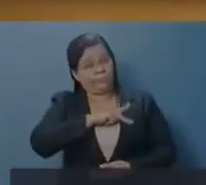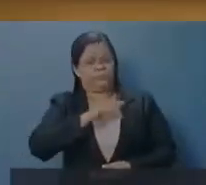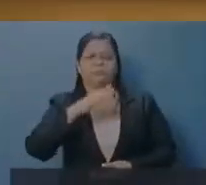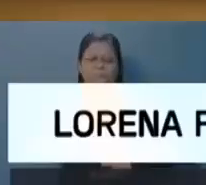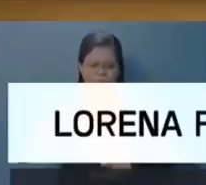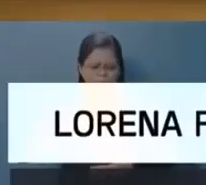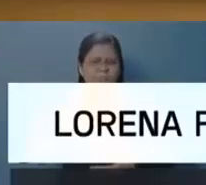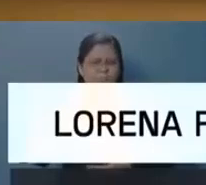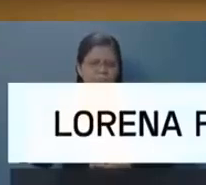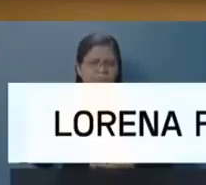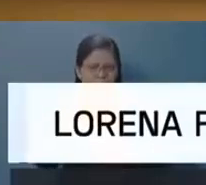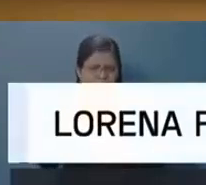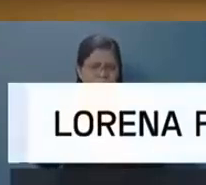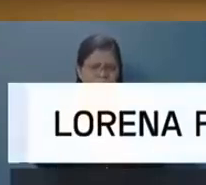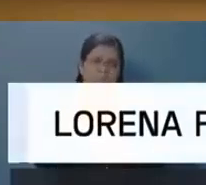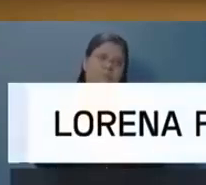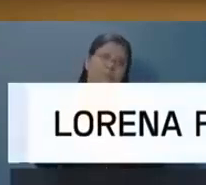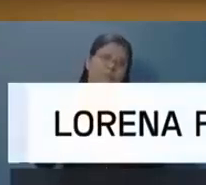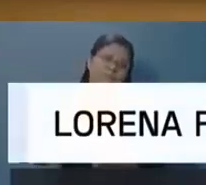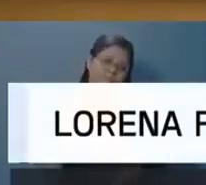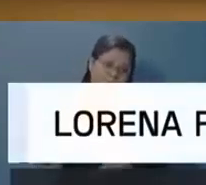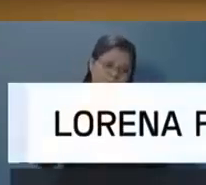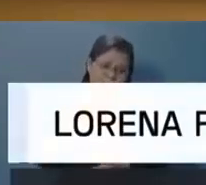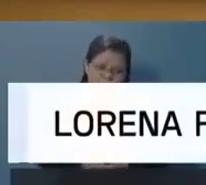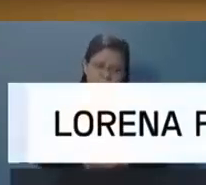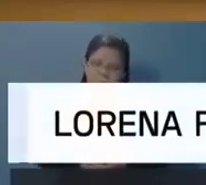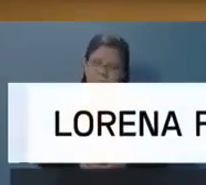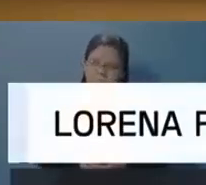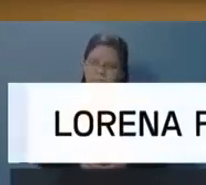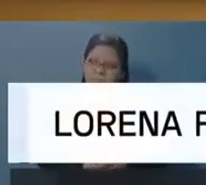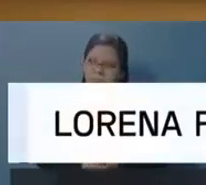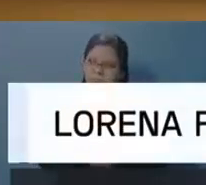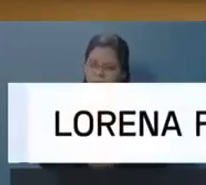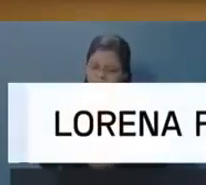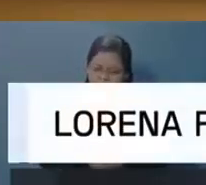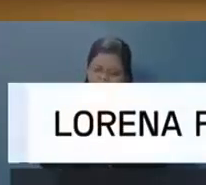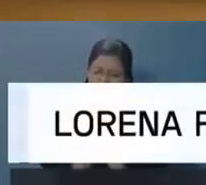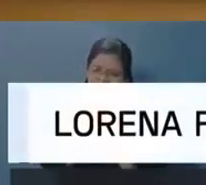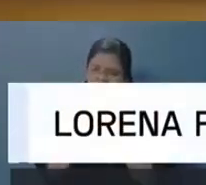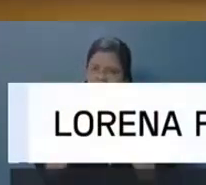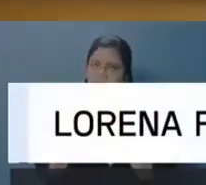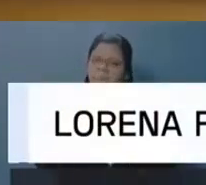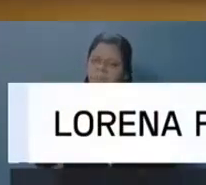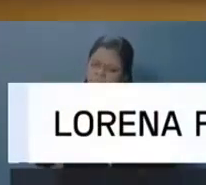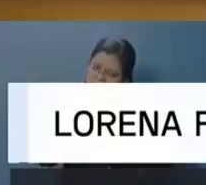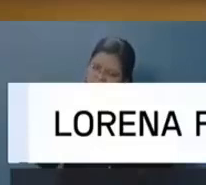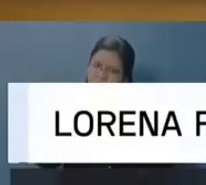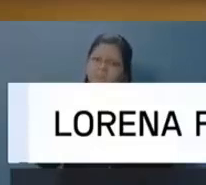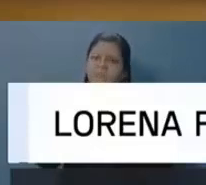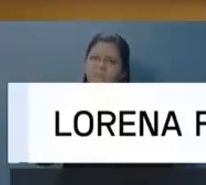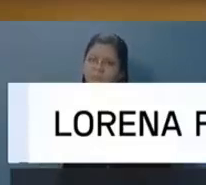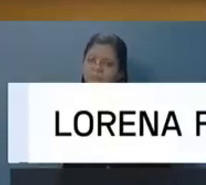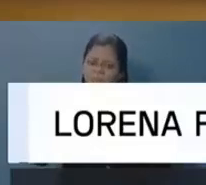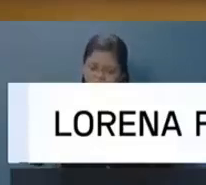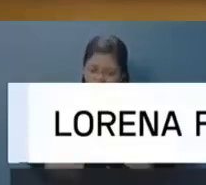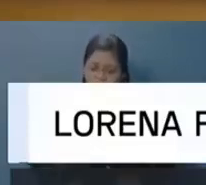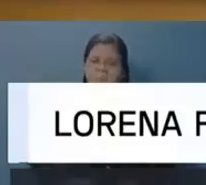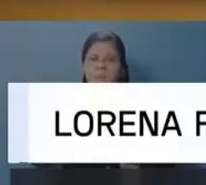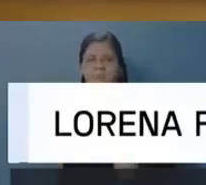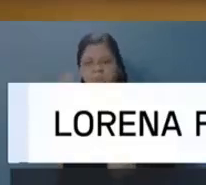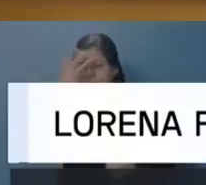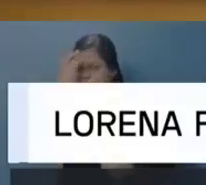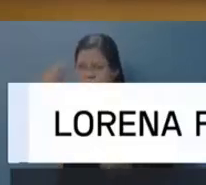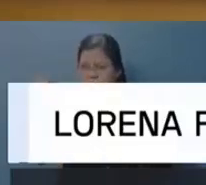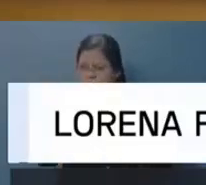madre, hubiera querido que cuando mis hijos estuvieron en la primera infancia, el gobierno se hubiese preocupado por